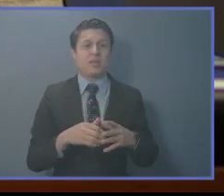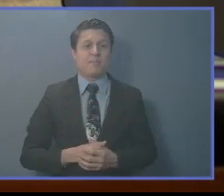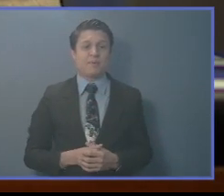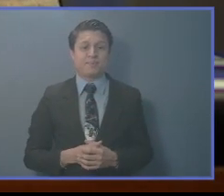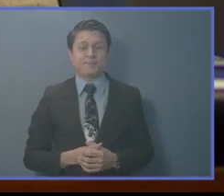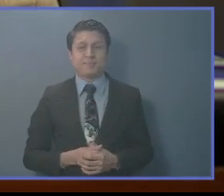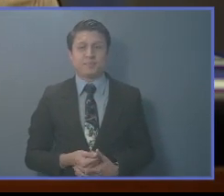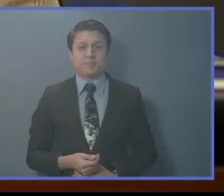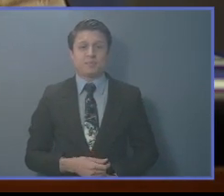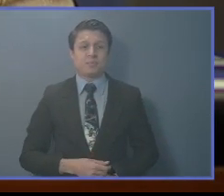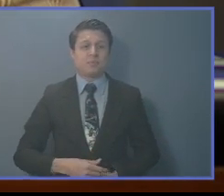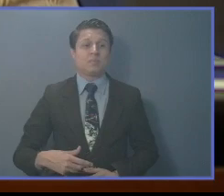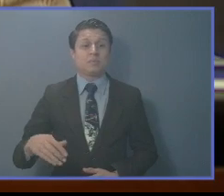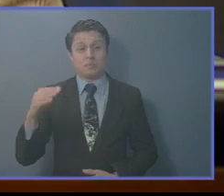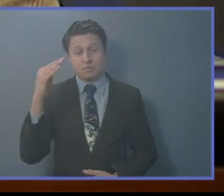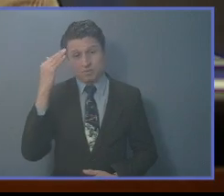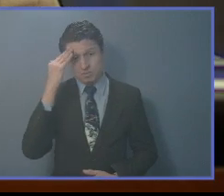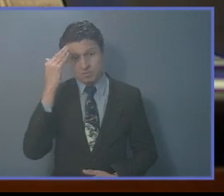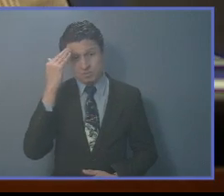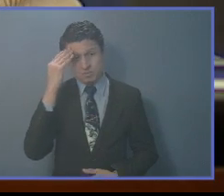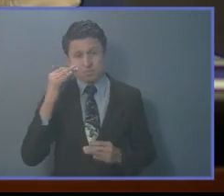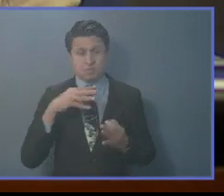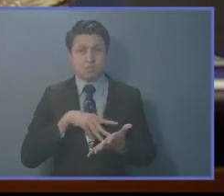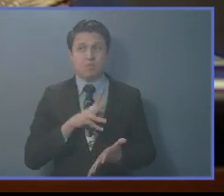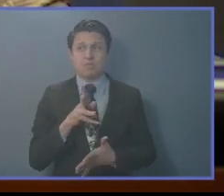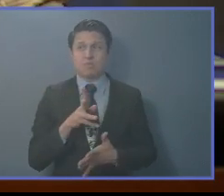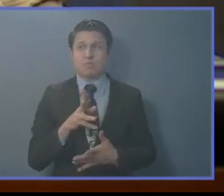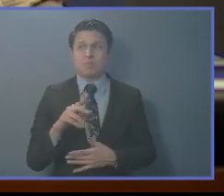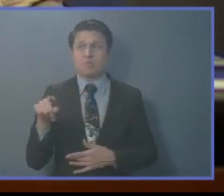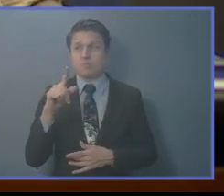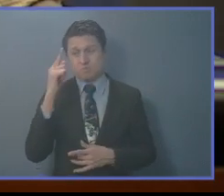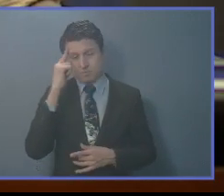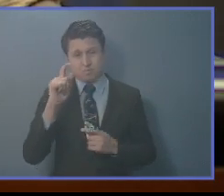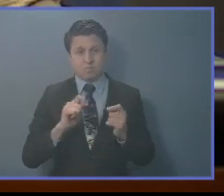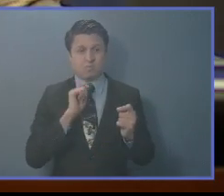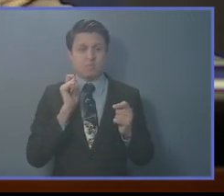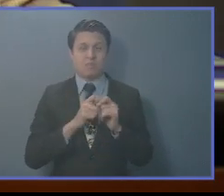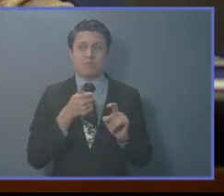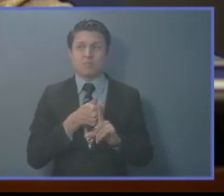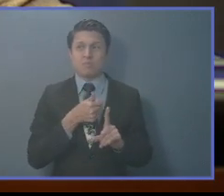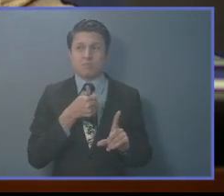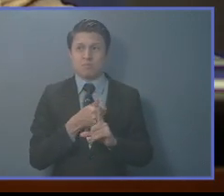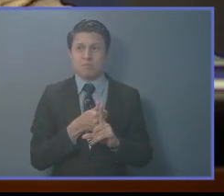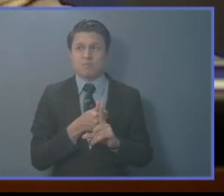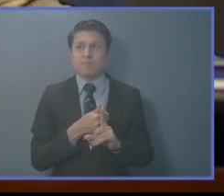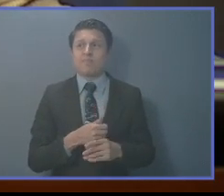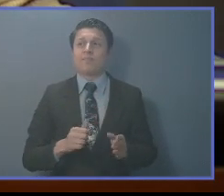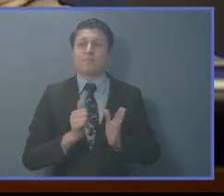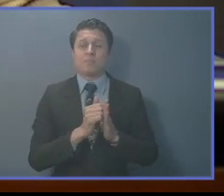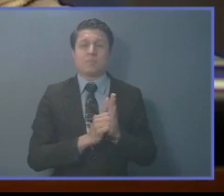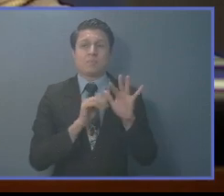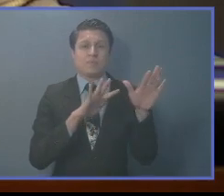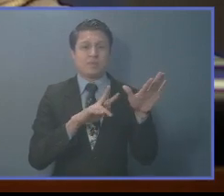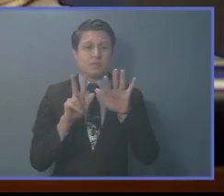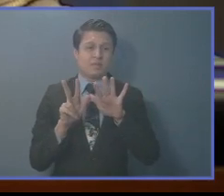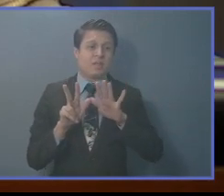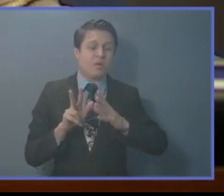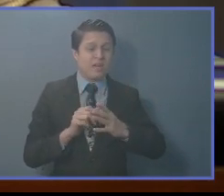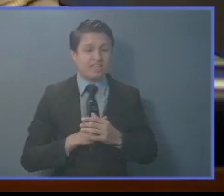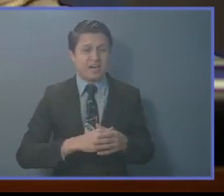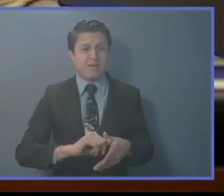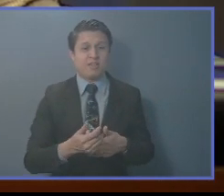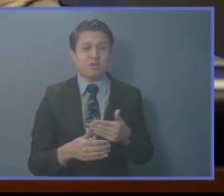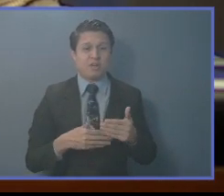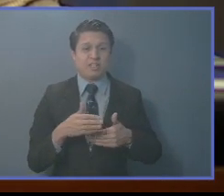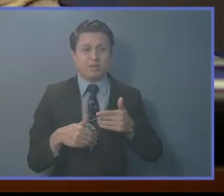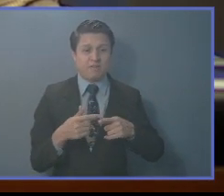Legislativa, quien lo hará del conocimiento público por los medios que estime pertinente. Financiamiento, artículo 18. Las actividades del comité serán